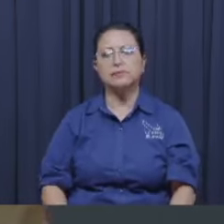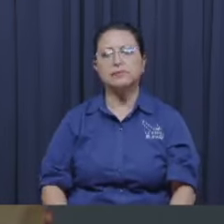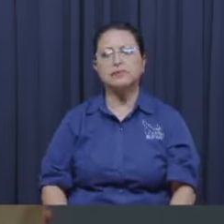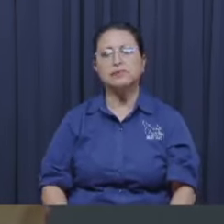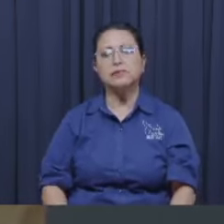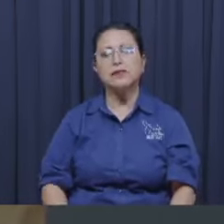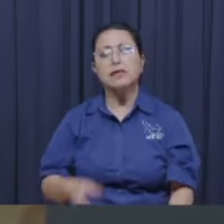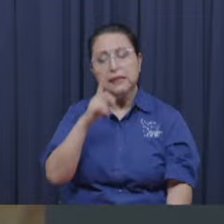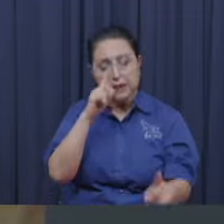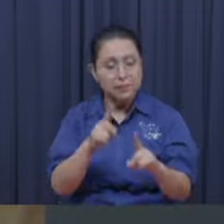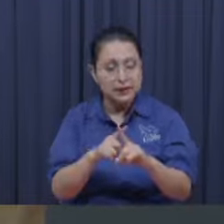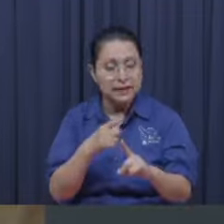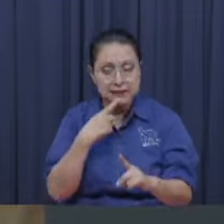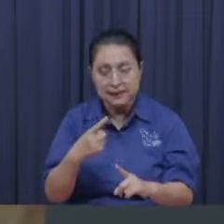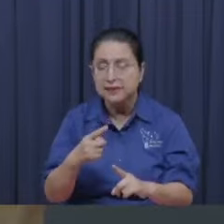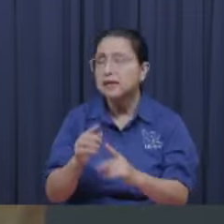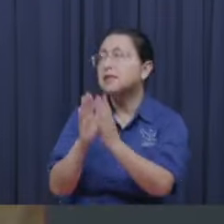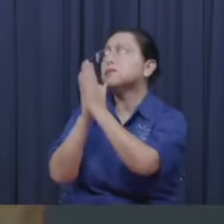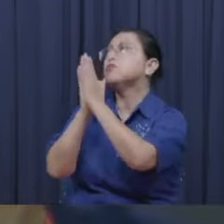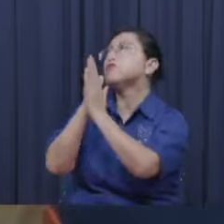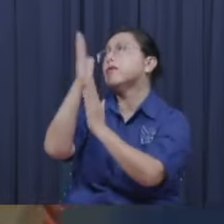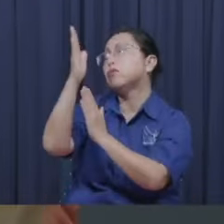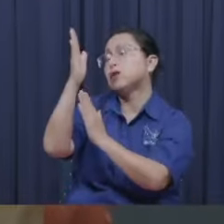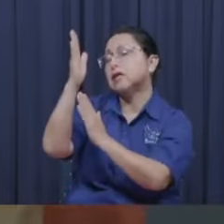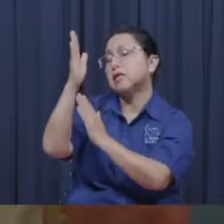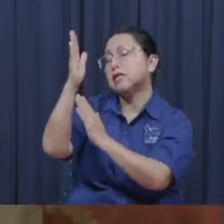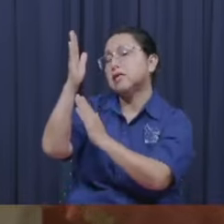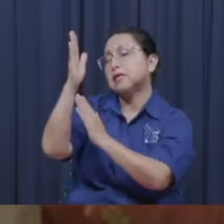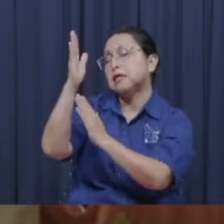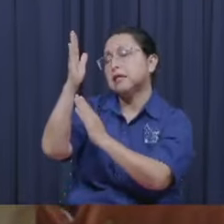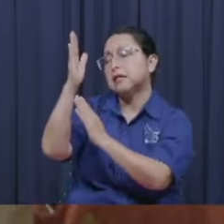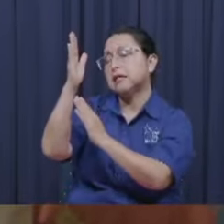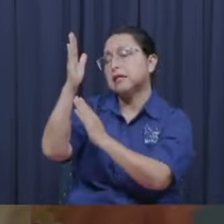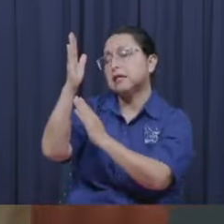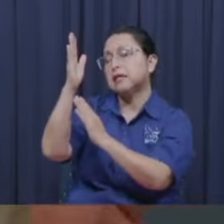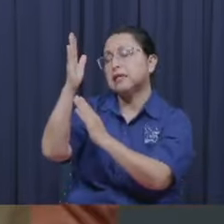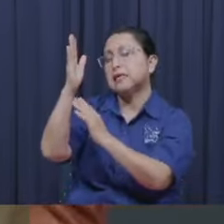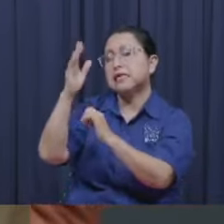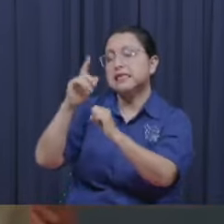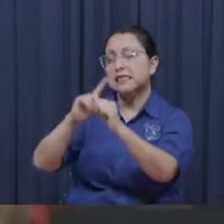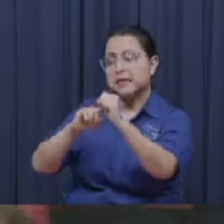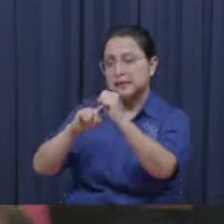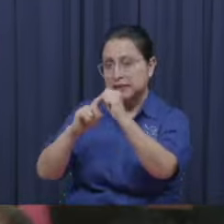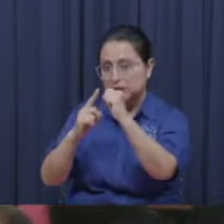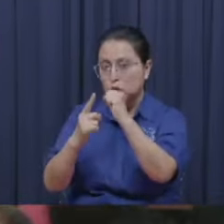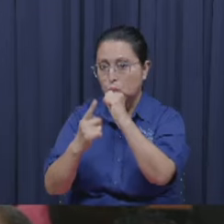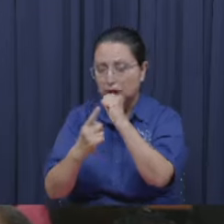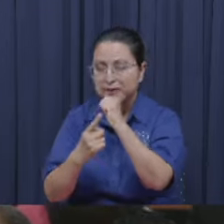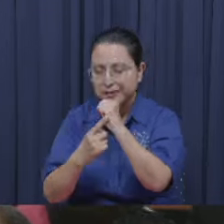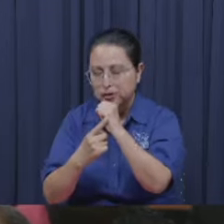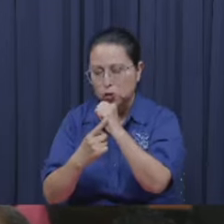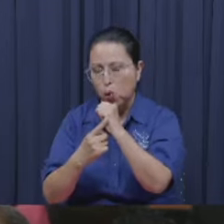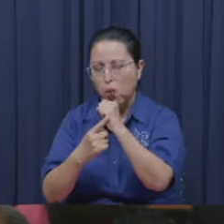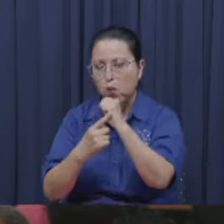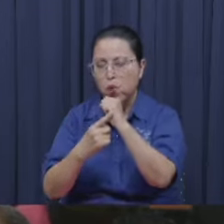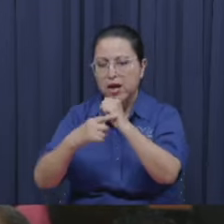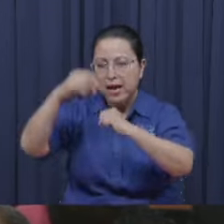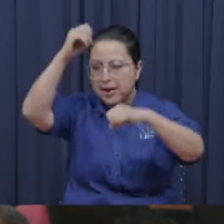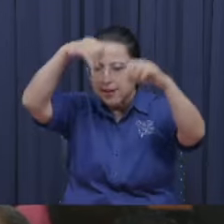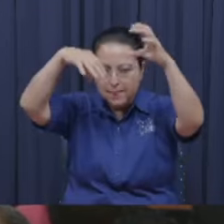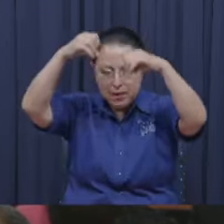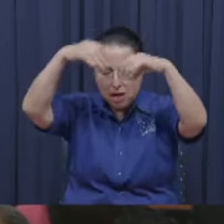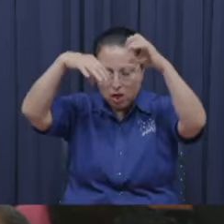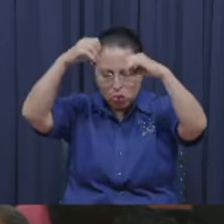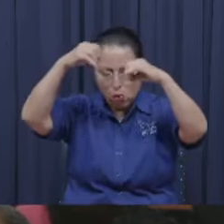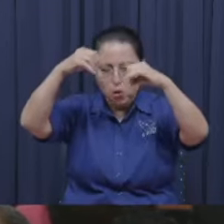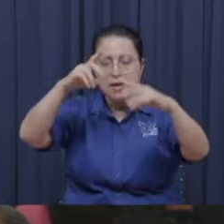rueguen para que su venida no sea, perdón, esta situación no sea en invierno, y también habla de la